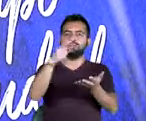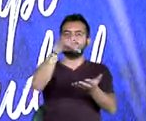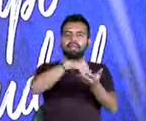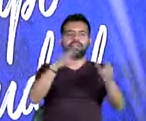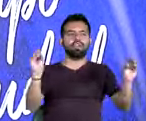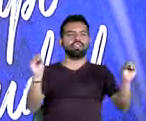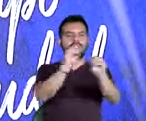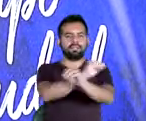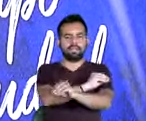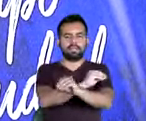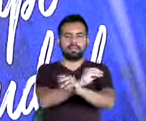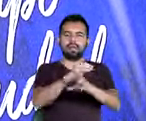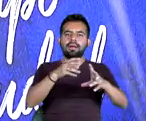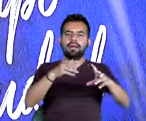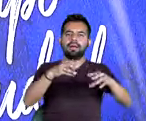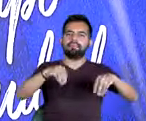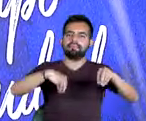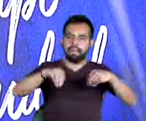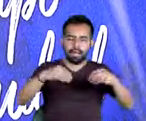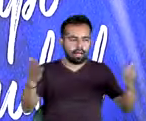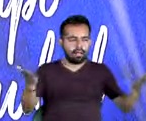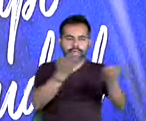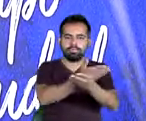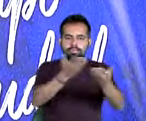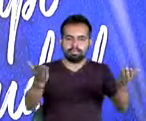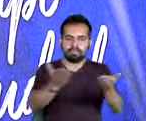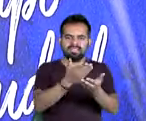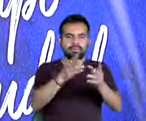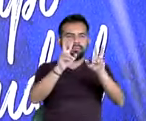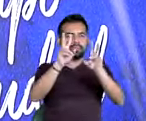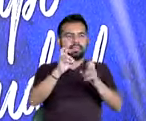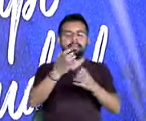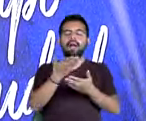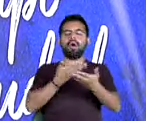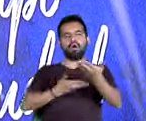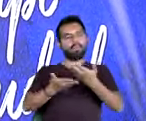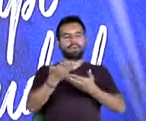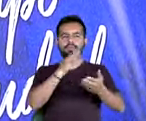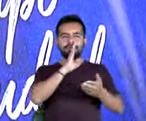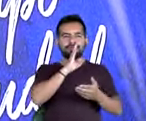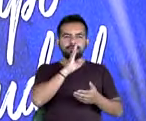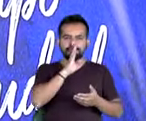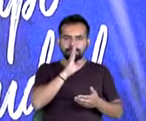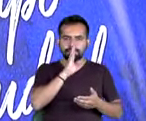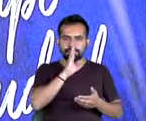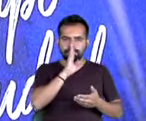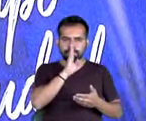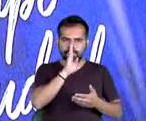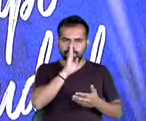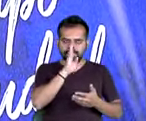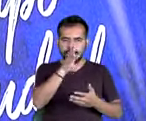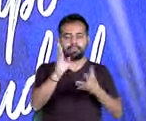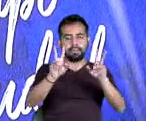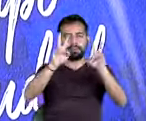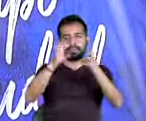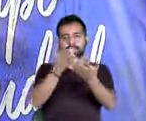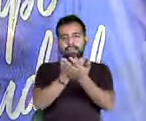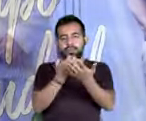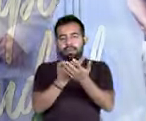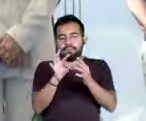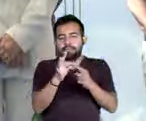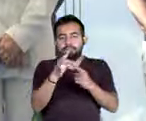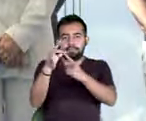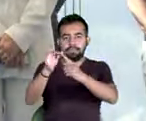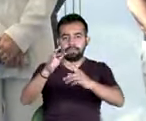de sur, mercados de transferencia, es fundamental. Los mecanismos de cooperación, la sede que hay que hacerle a la zona económica de desarrollo especial,